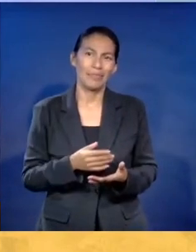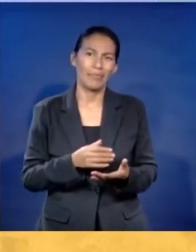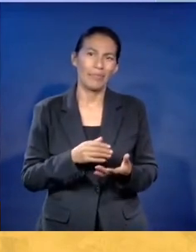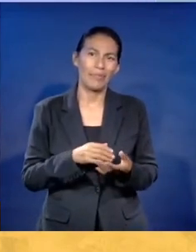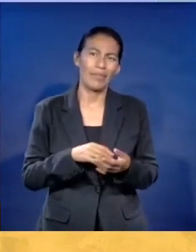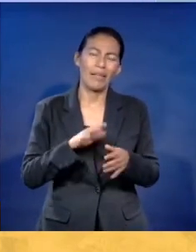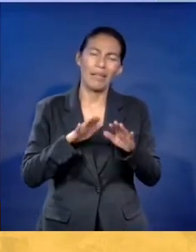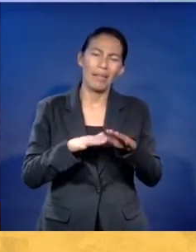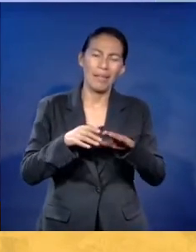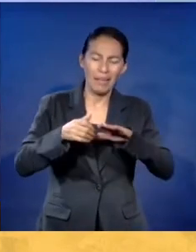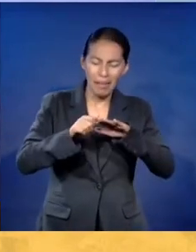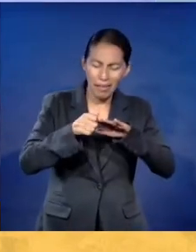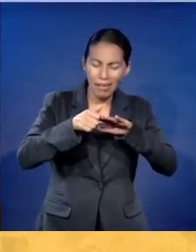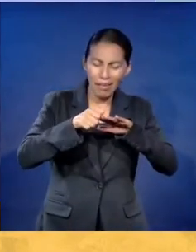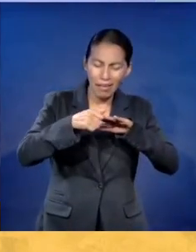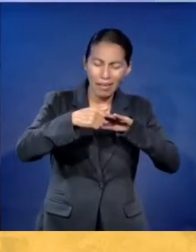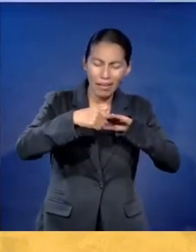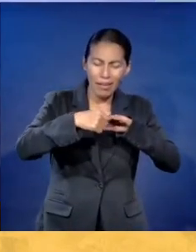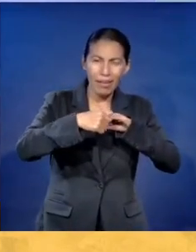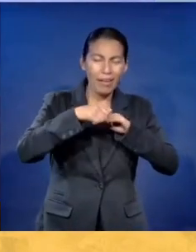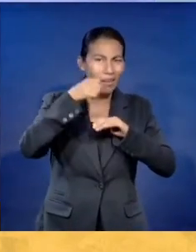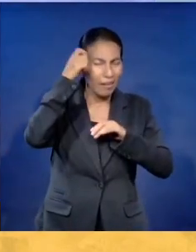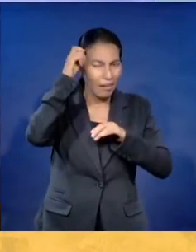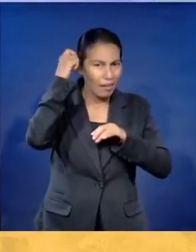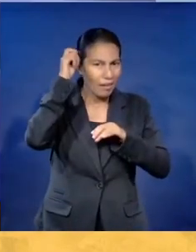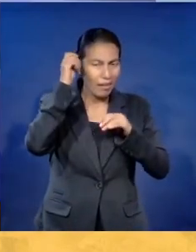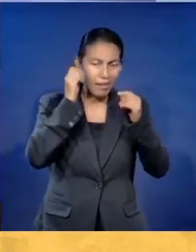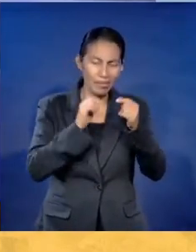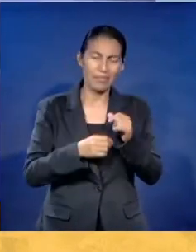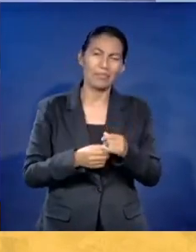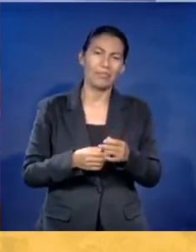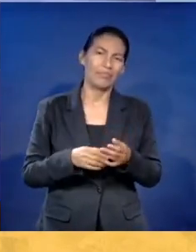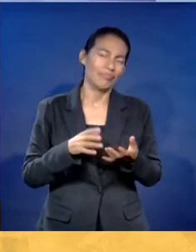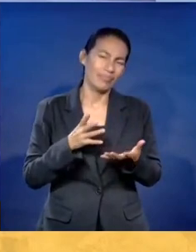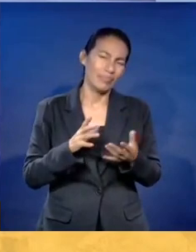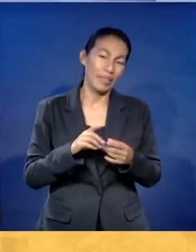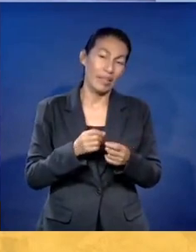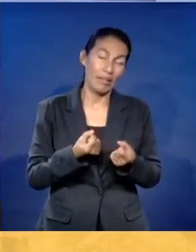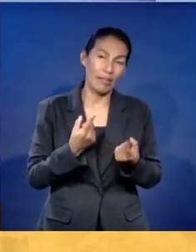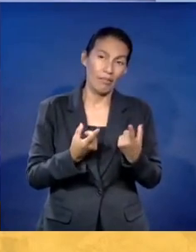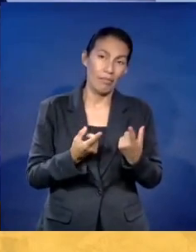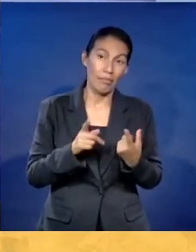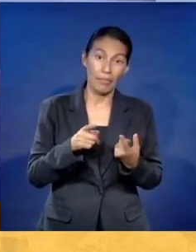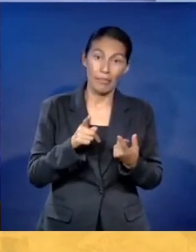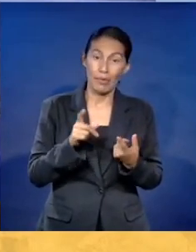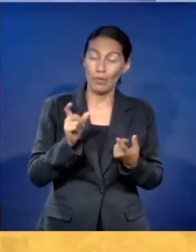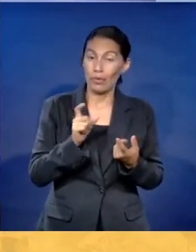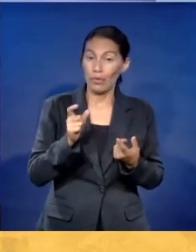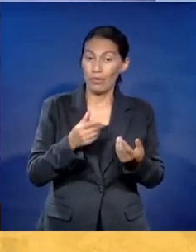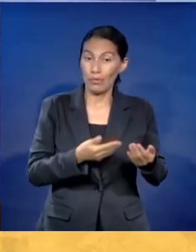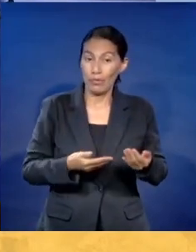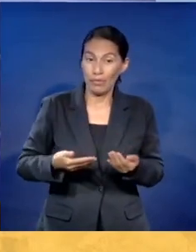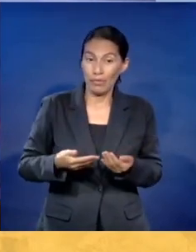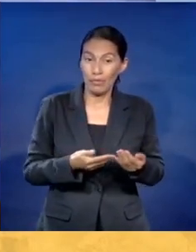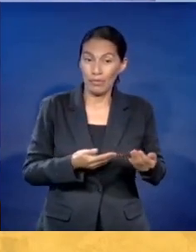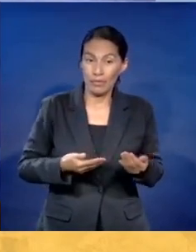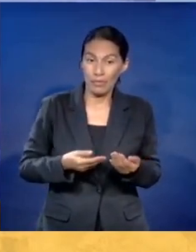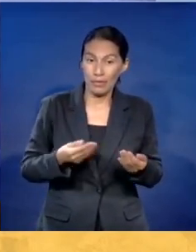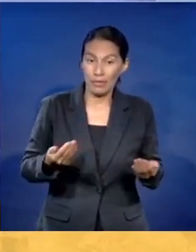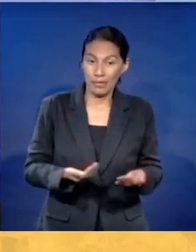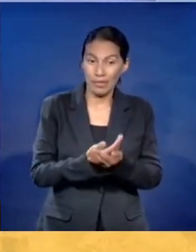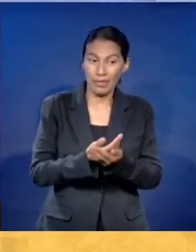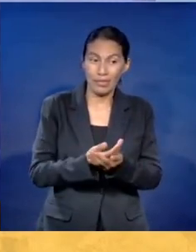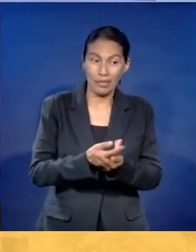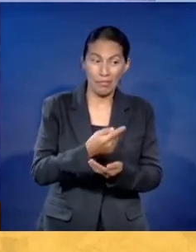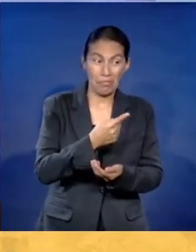las uñas mi chiquito y piojito y todas esas cosas pero cuando el bebé nace ocurre la transferencia y ese instinto materno va de usted